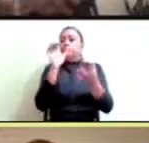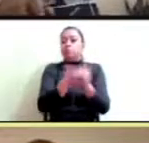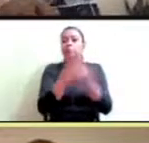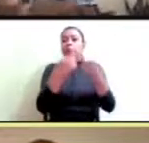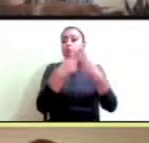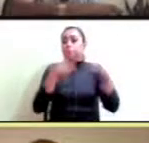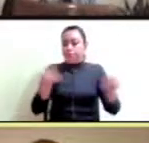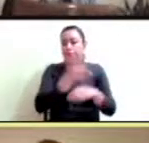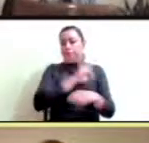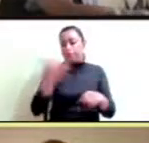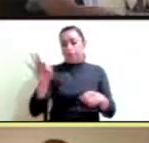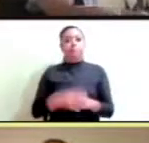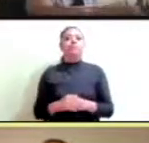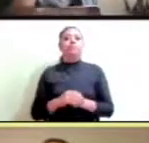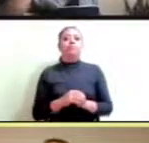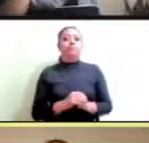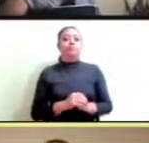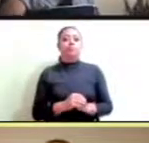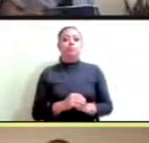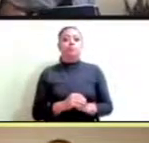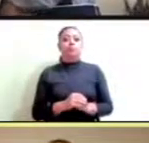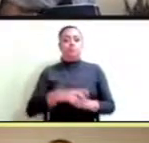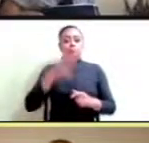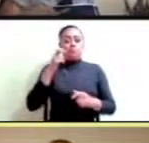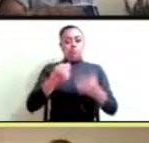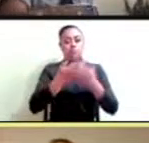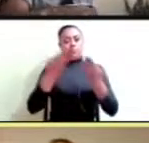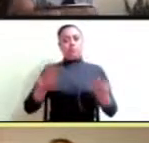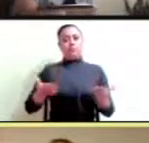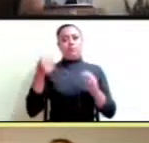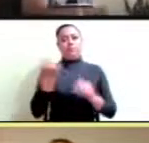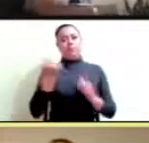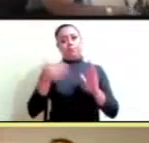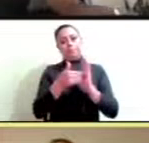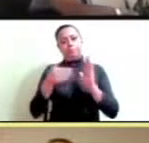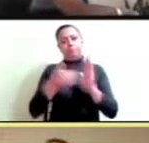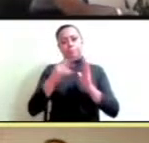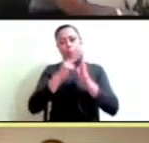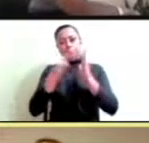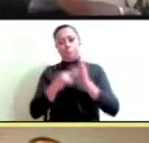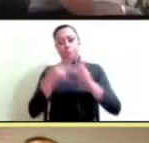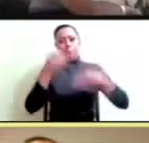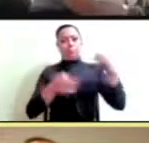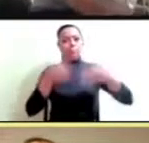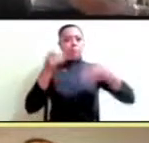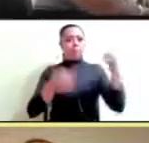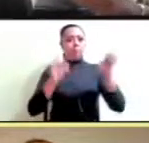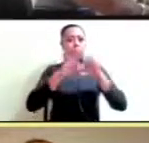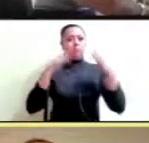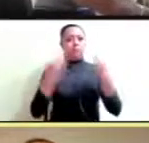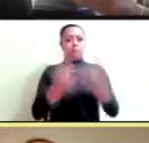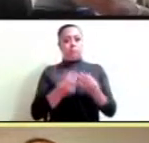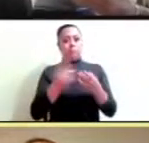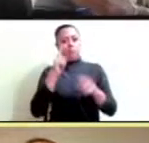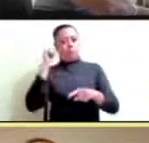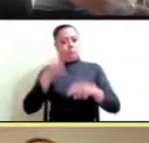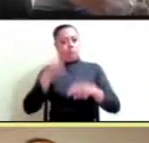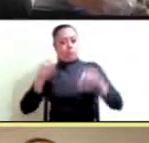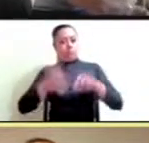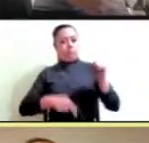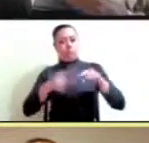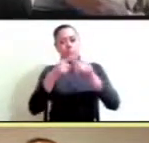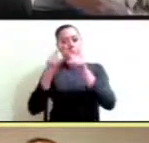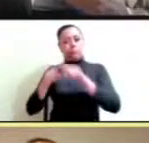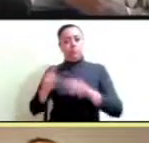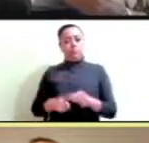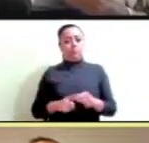matrimonial. Por lo que es necesario establecer dentro de las normas jurídicas la forma de disolver los vínculos matrimoniales, no como una forma de desintegración de la